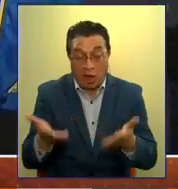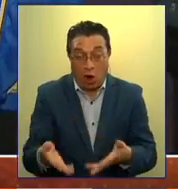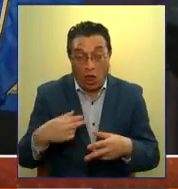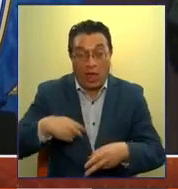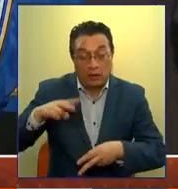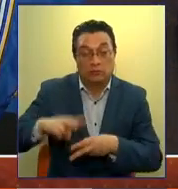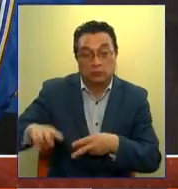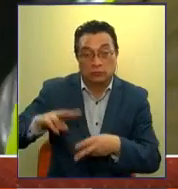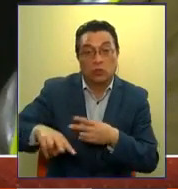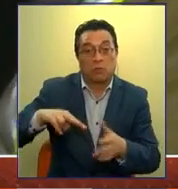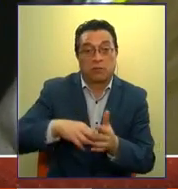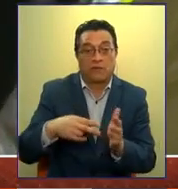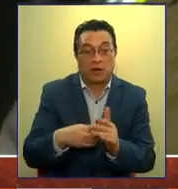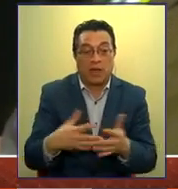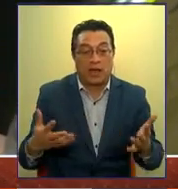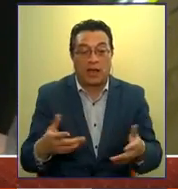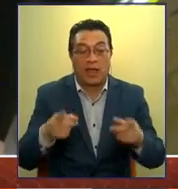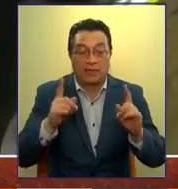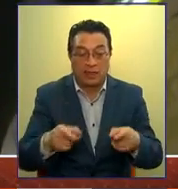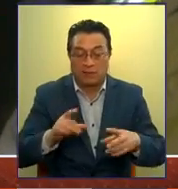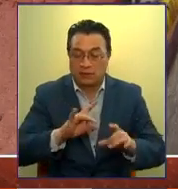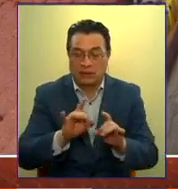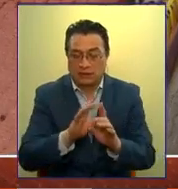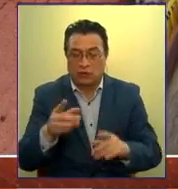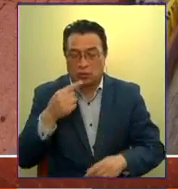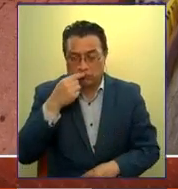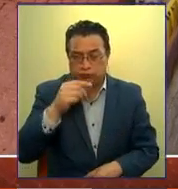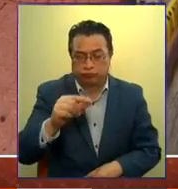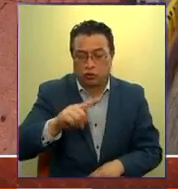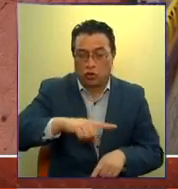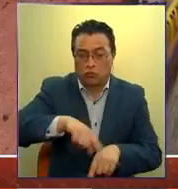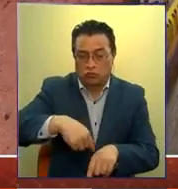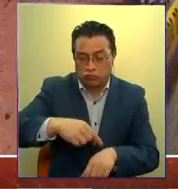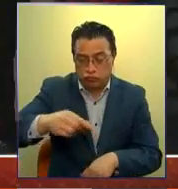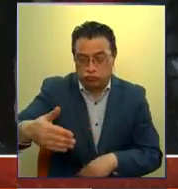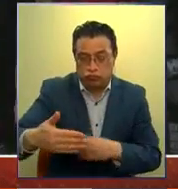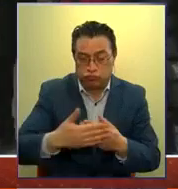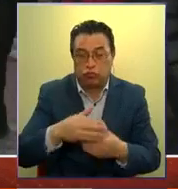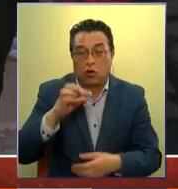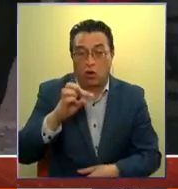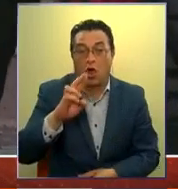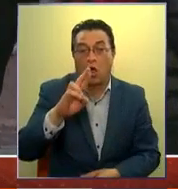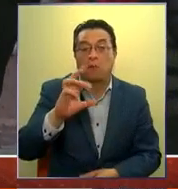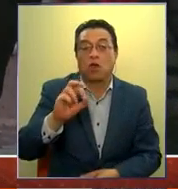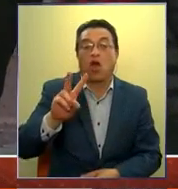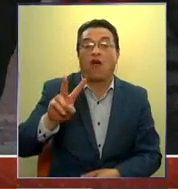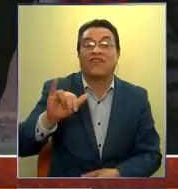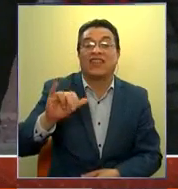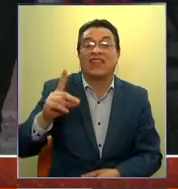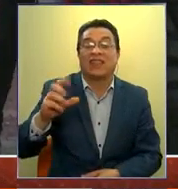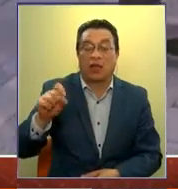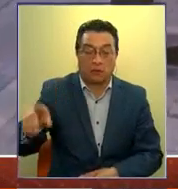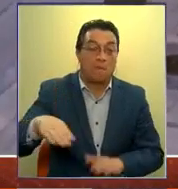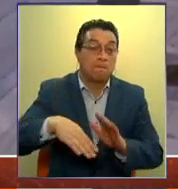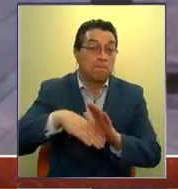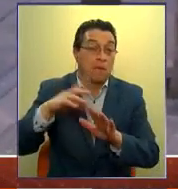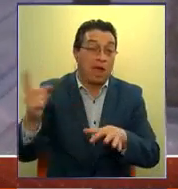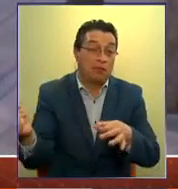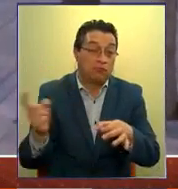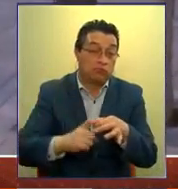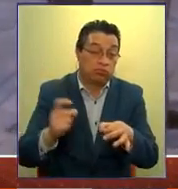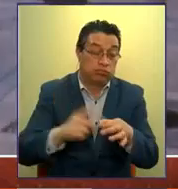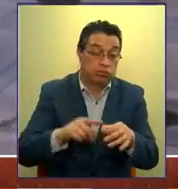esos problemas. Debiera estar habilitado en las próximas horas. Es la administradora de fondos de pensiones Provida, que es la que tiene el mayor número de afiliados del